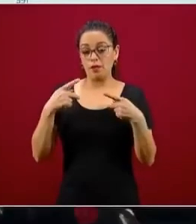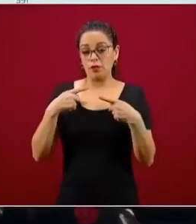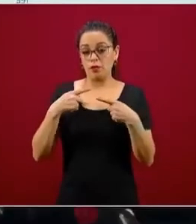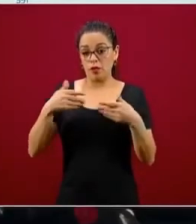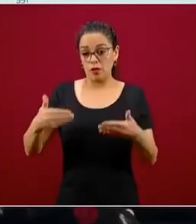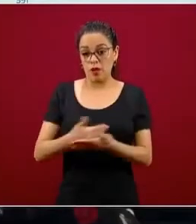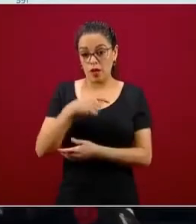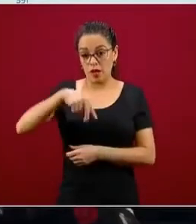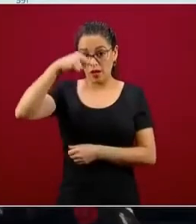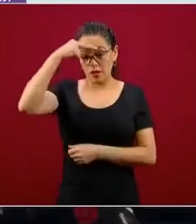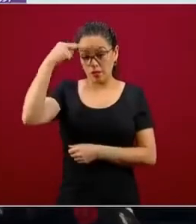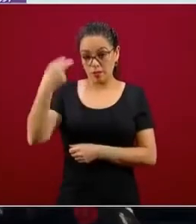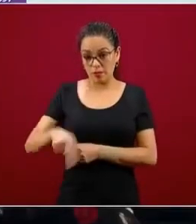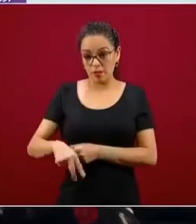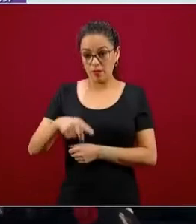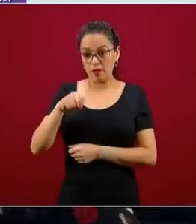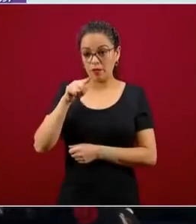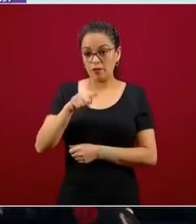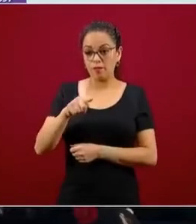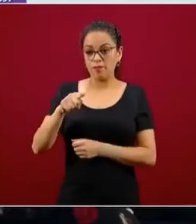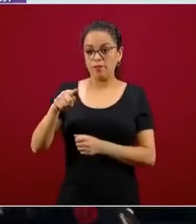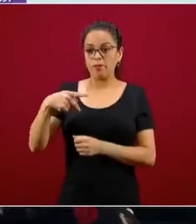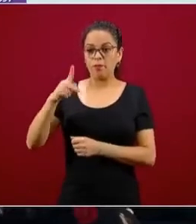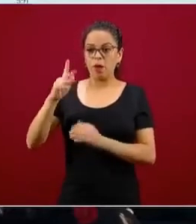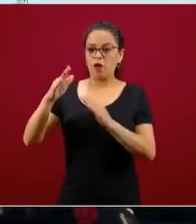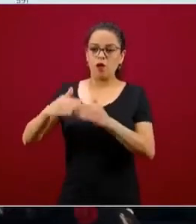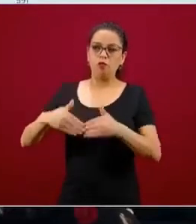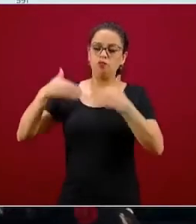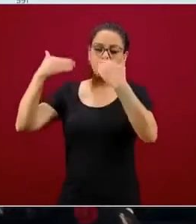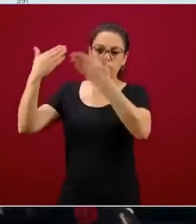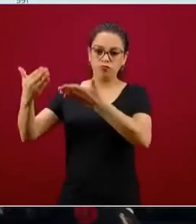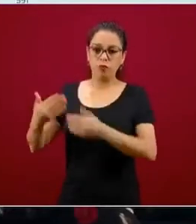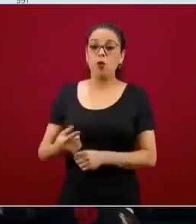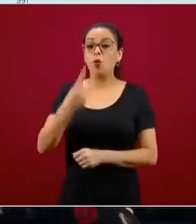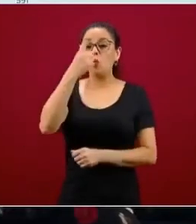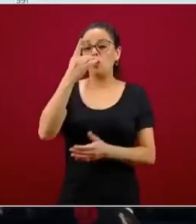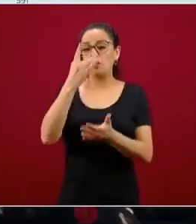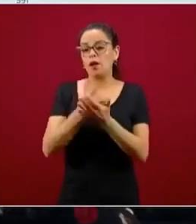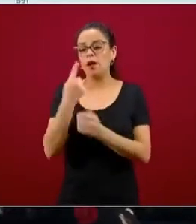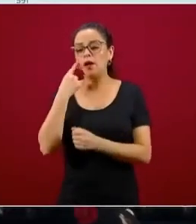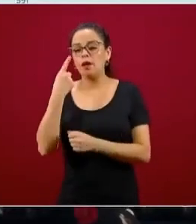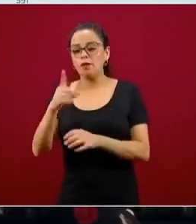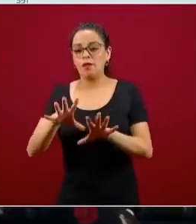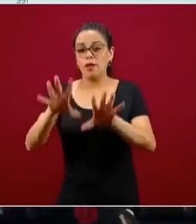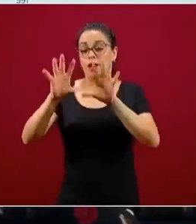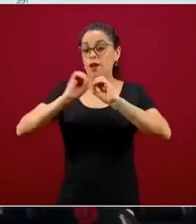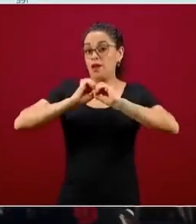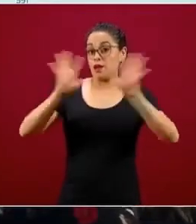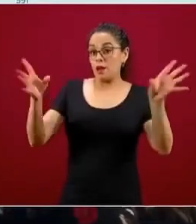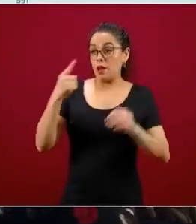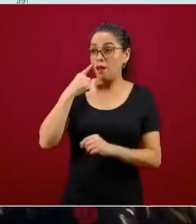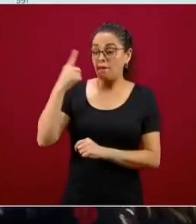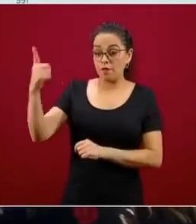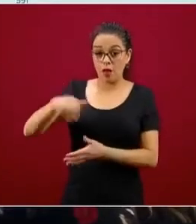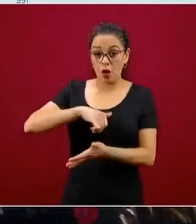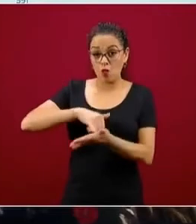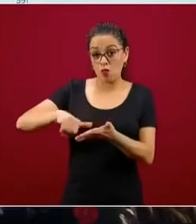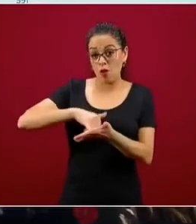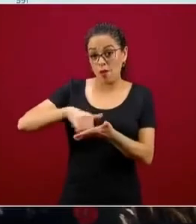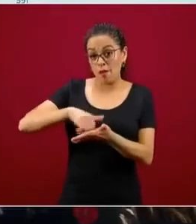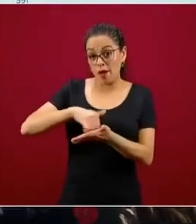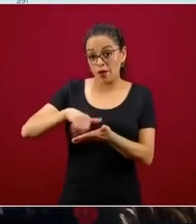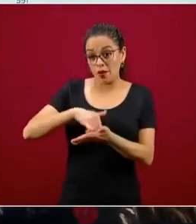de Estados Unidos. Solo para destacar, si nos regresamos tantito, notoriamente en el estado de Nueva York,